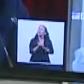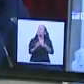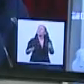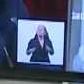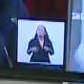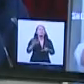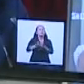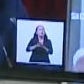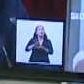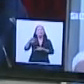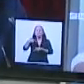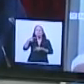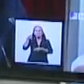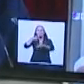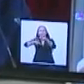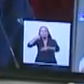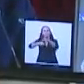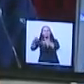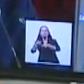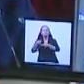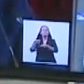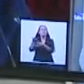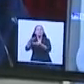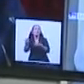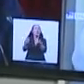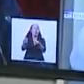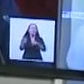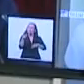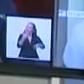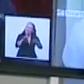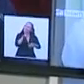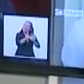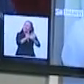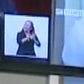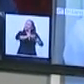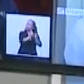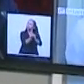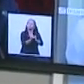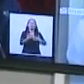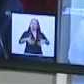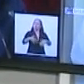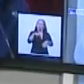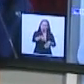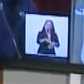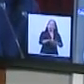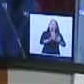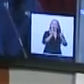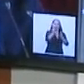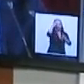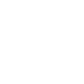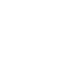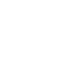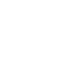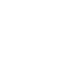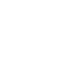Alberto endureció el discurso de Mauricio Macri de asunción a este de apertura de sesiones ordinarias, ¿no? Yo creo que sí. Yo he